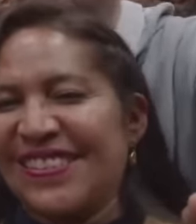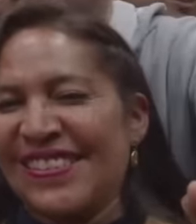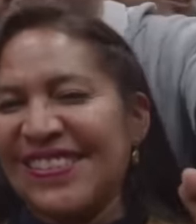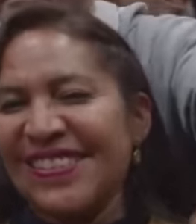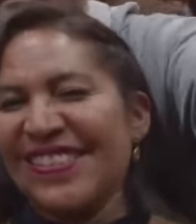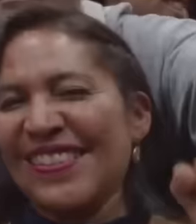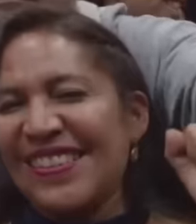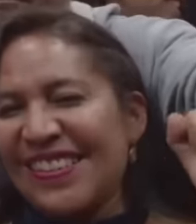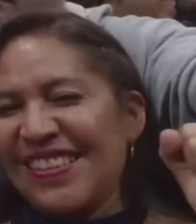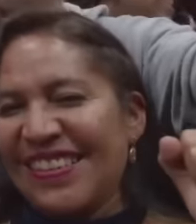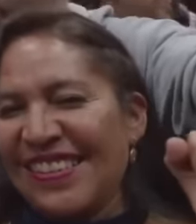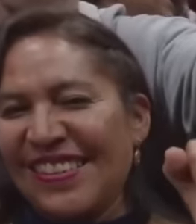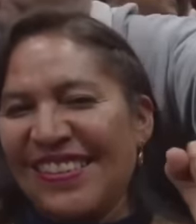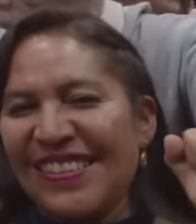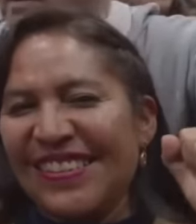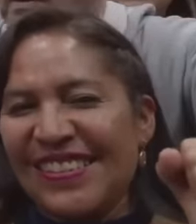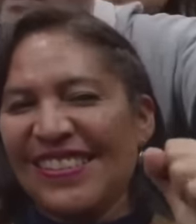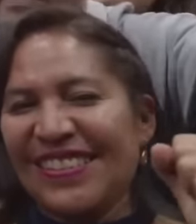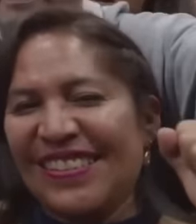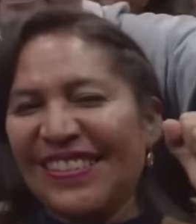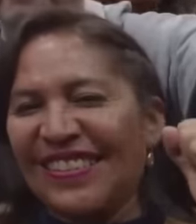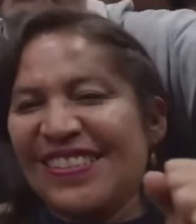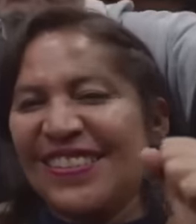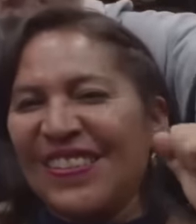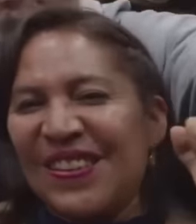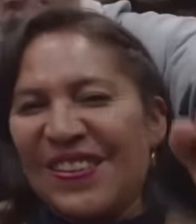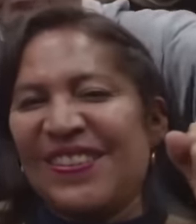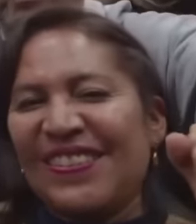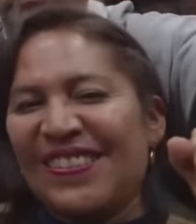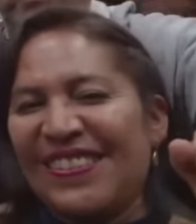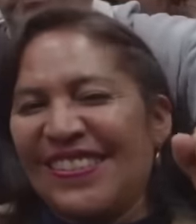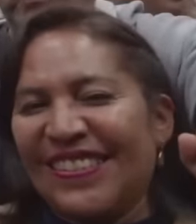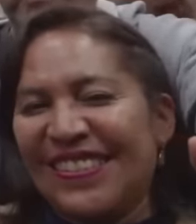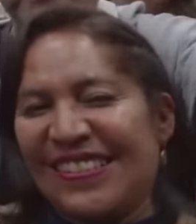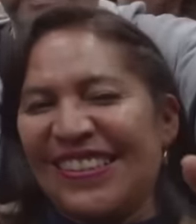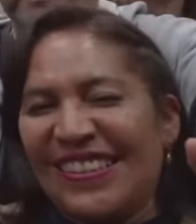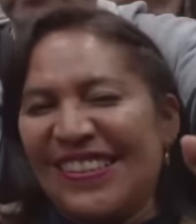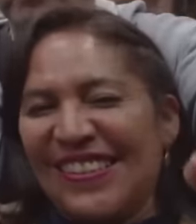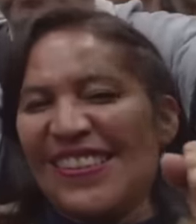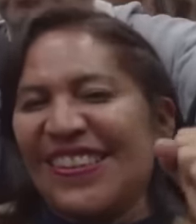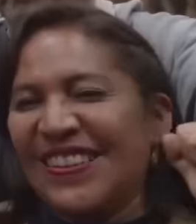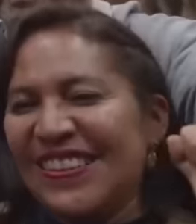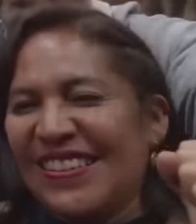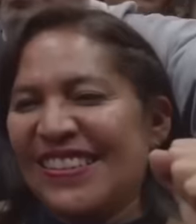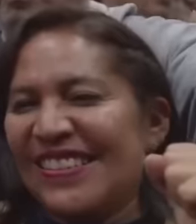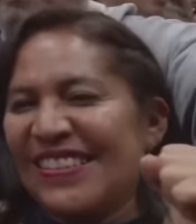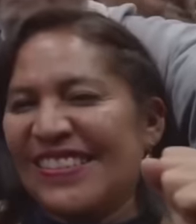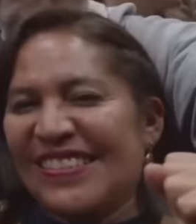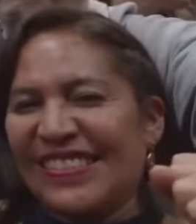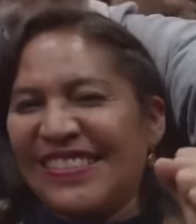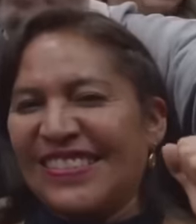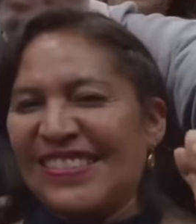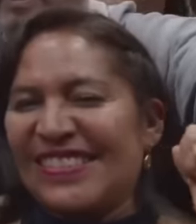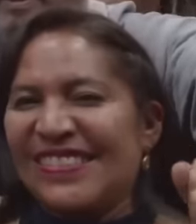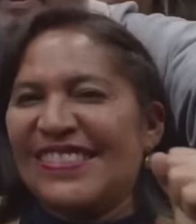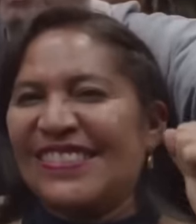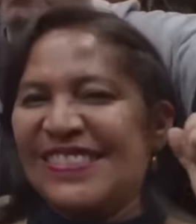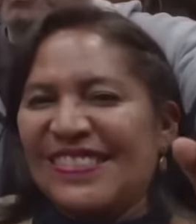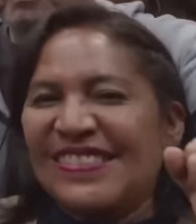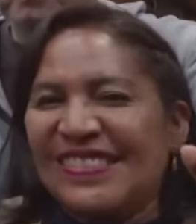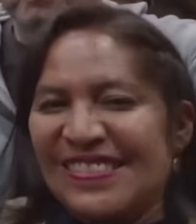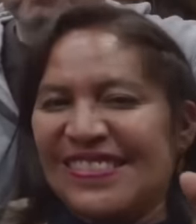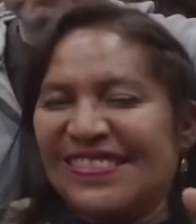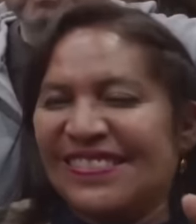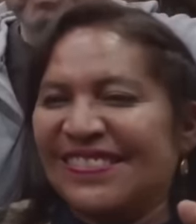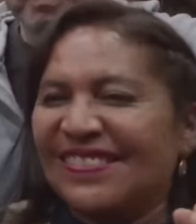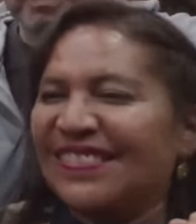a la población en las urnas. Es la primera reforma en lo general. Ahora vamos a lo